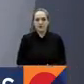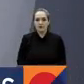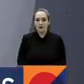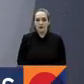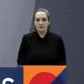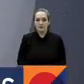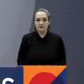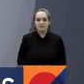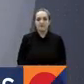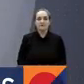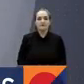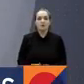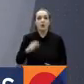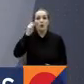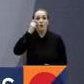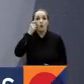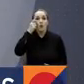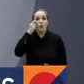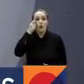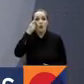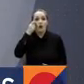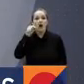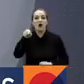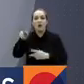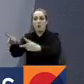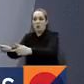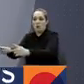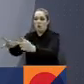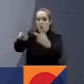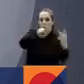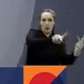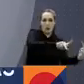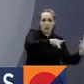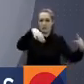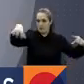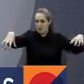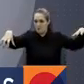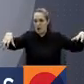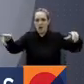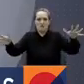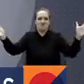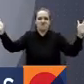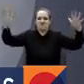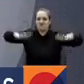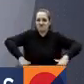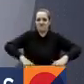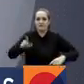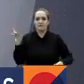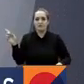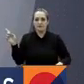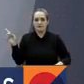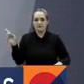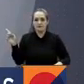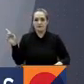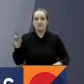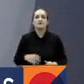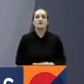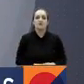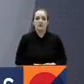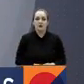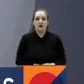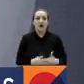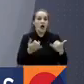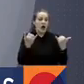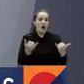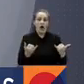5 de la tarde. En Buga, un puente vehicular que comunica 2 corregimientos quedó destruido por la creciente súbita del río Guadalajara. Y aquí amerita pues que vamos